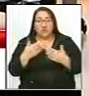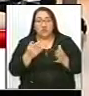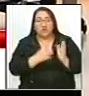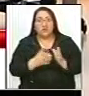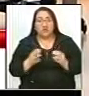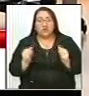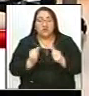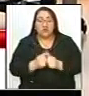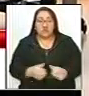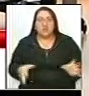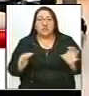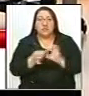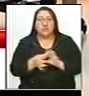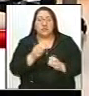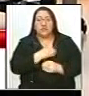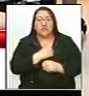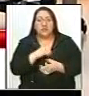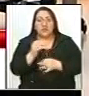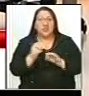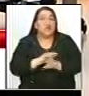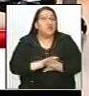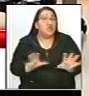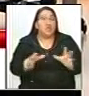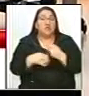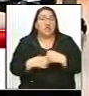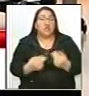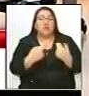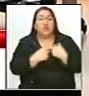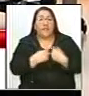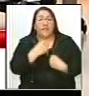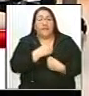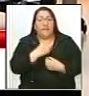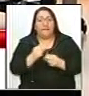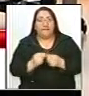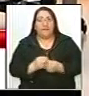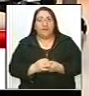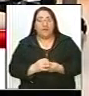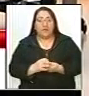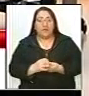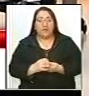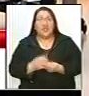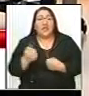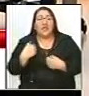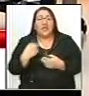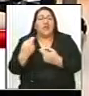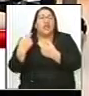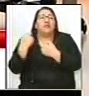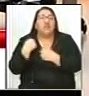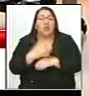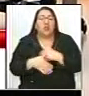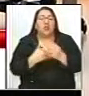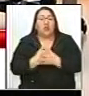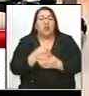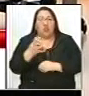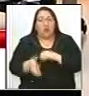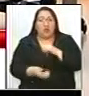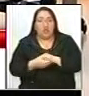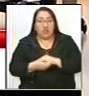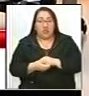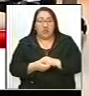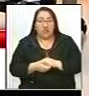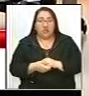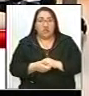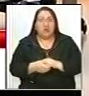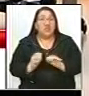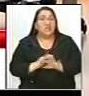preparar conjuntamente con el Ministerio de Economía, sin que asuma responsabilidad el Ministerio de Economía, porque son los que tienen el marco de convenio,